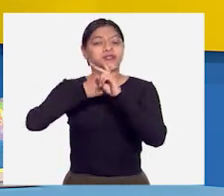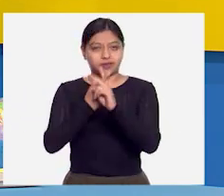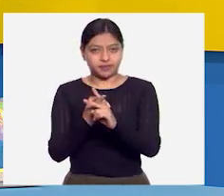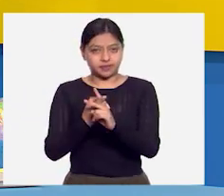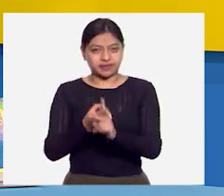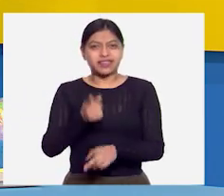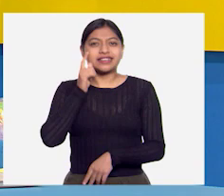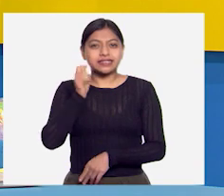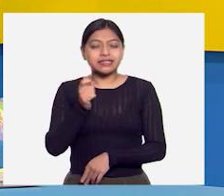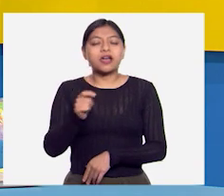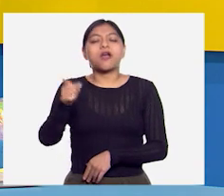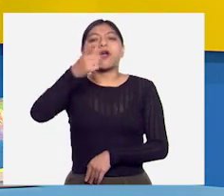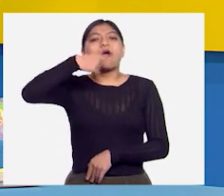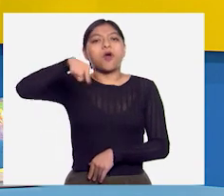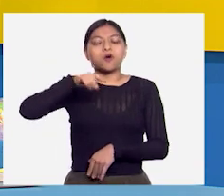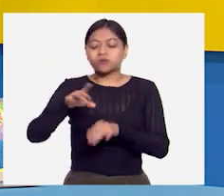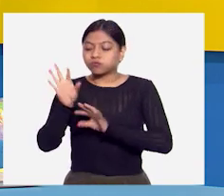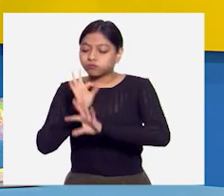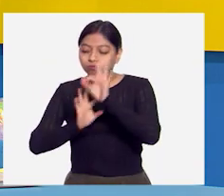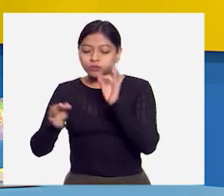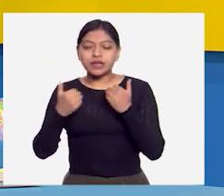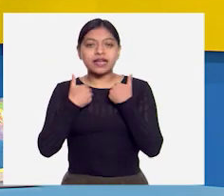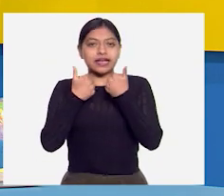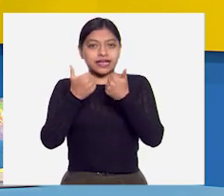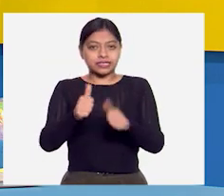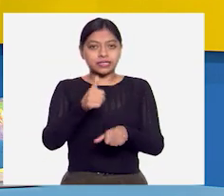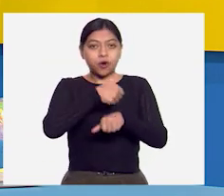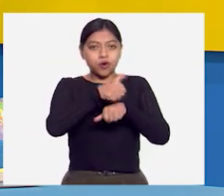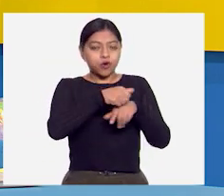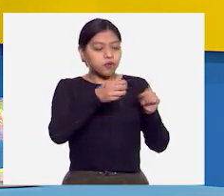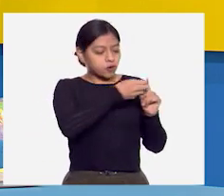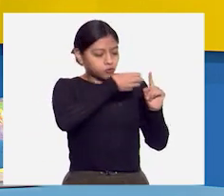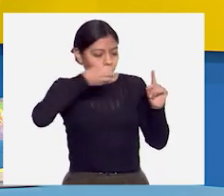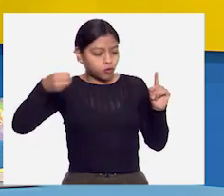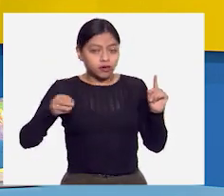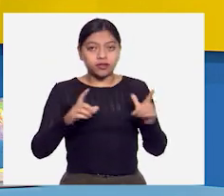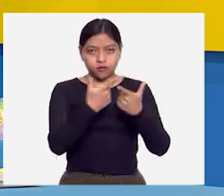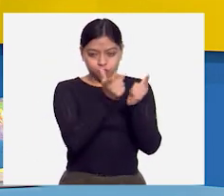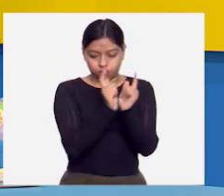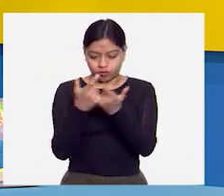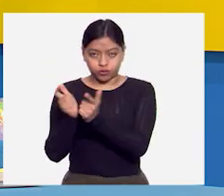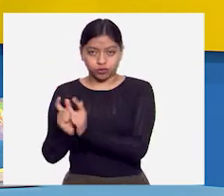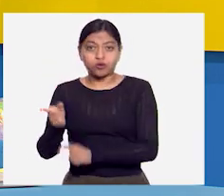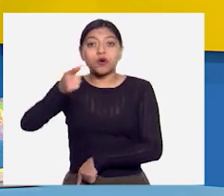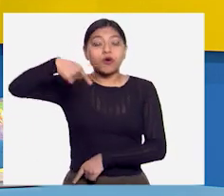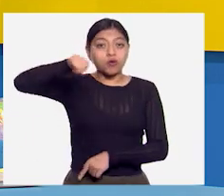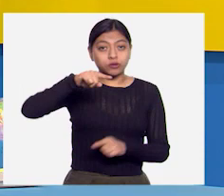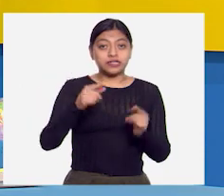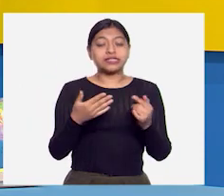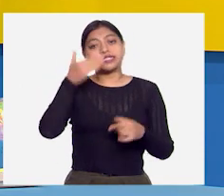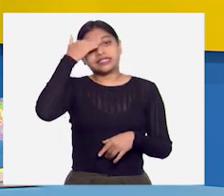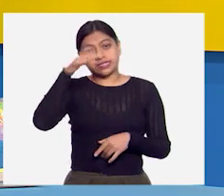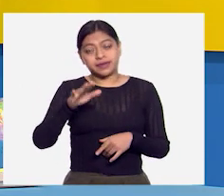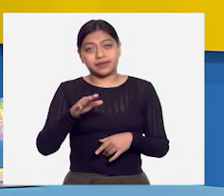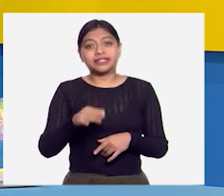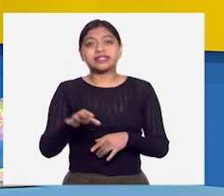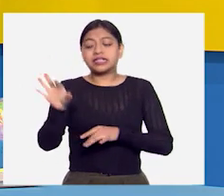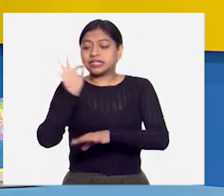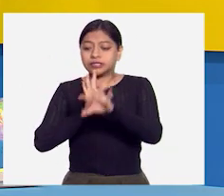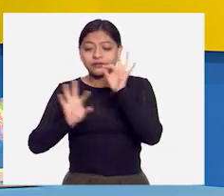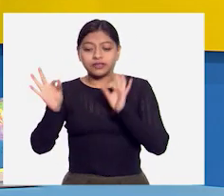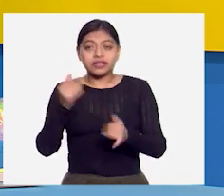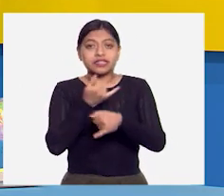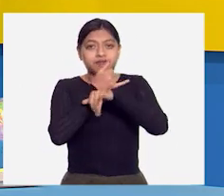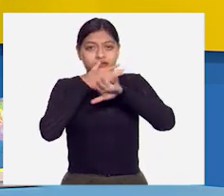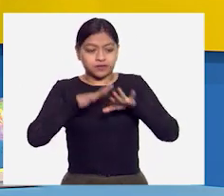el tratamiento y presentación de conjuntos de datos estadísticos y vamos a saber cómo elegimos ciertas